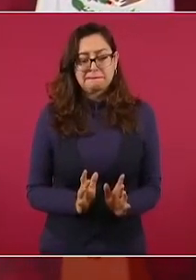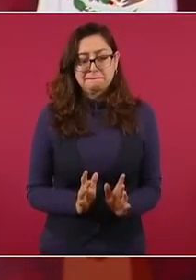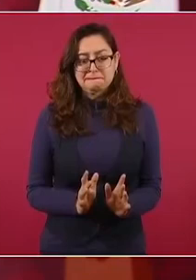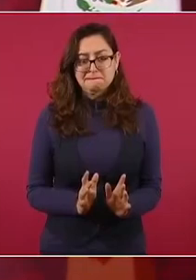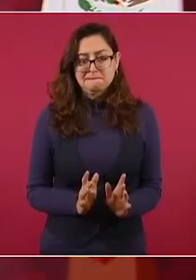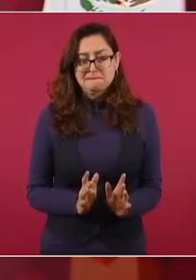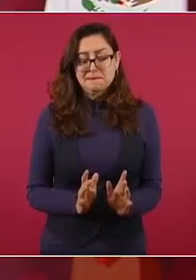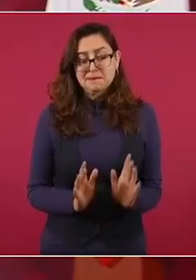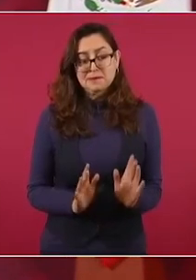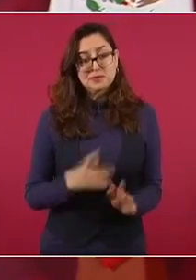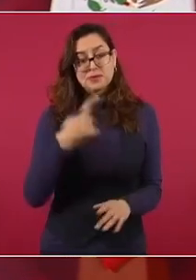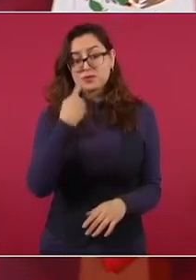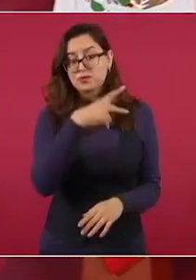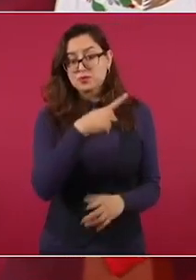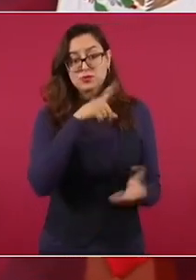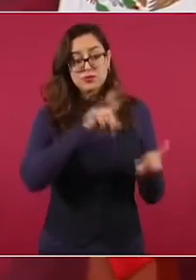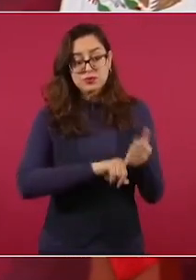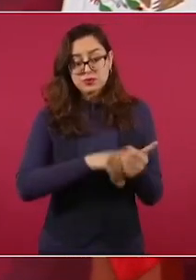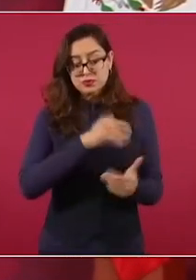son sus procedimientos.